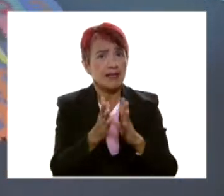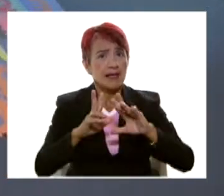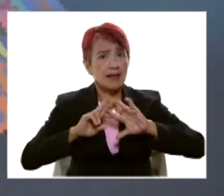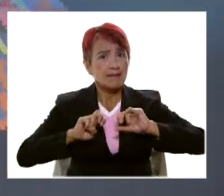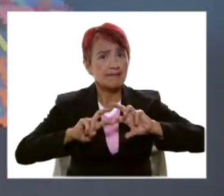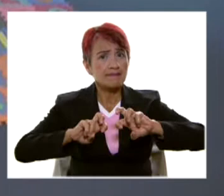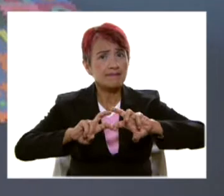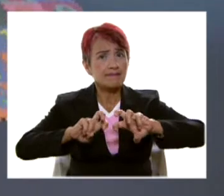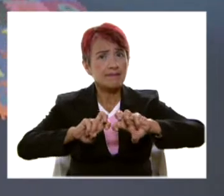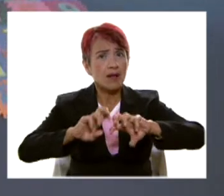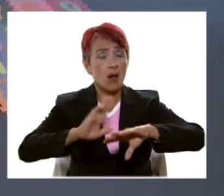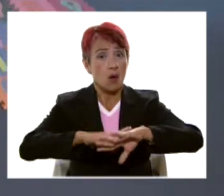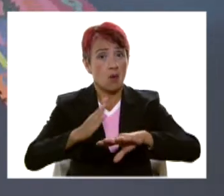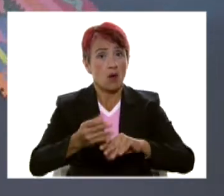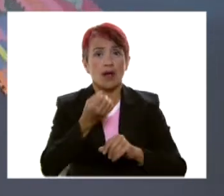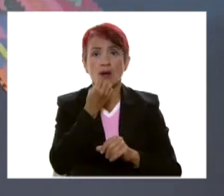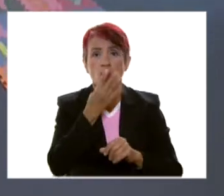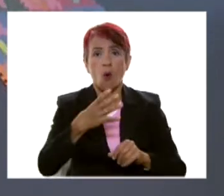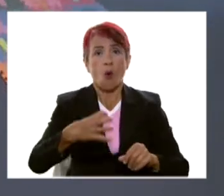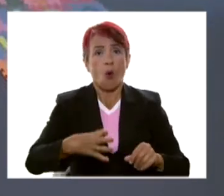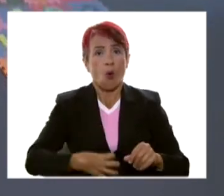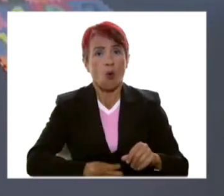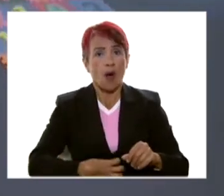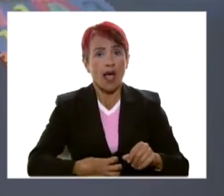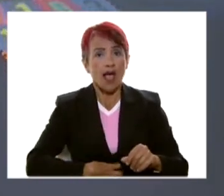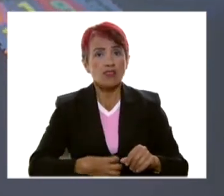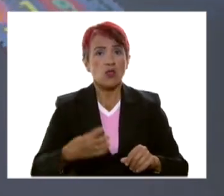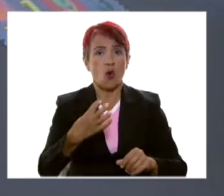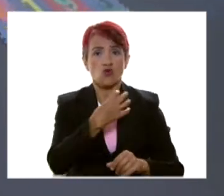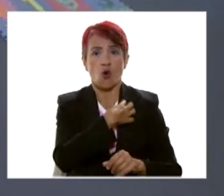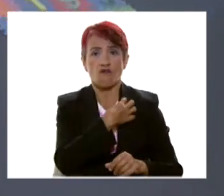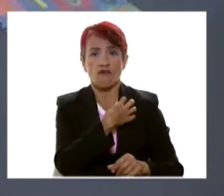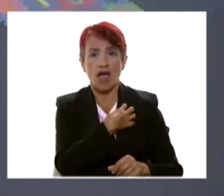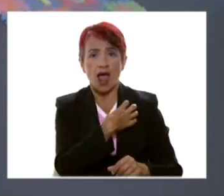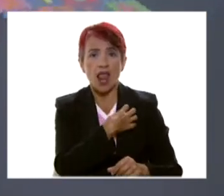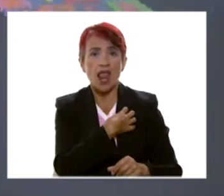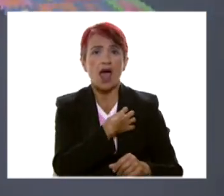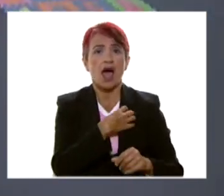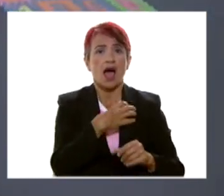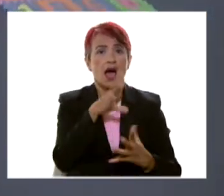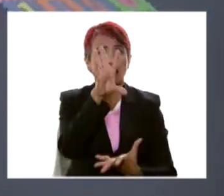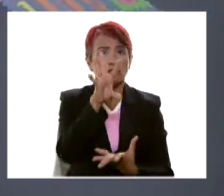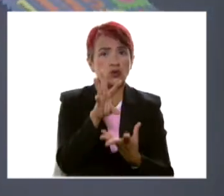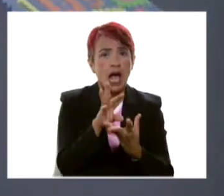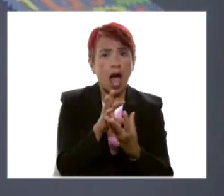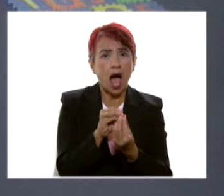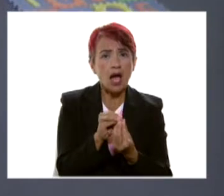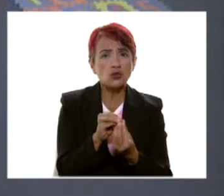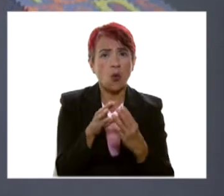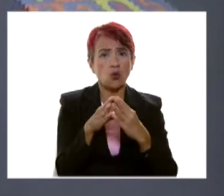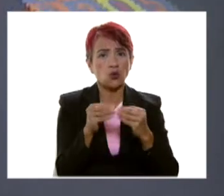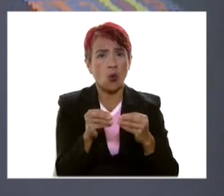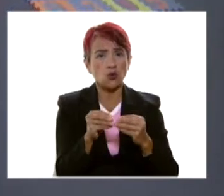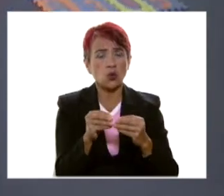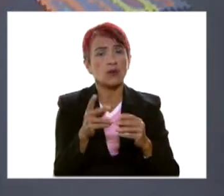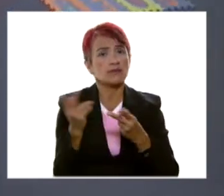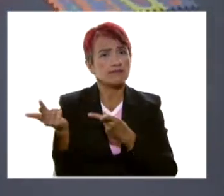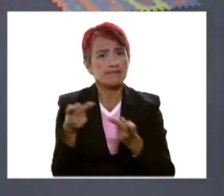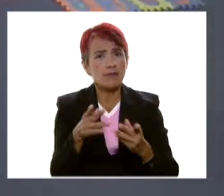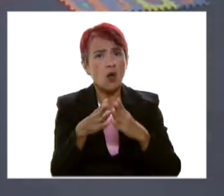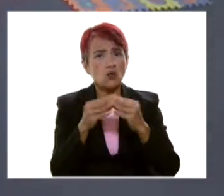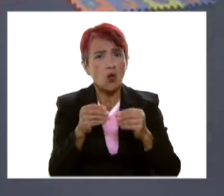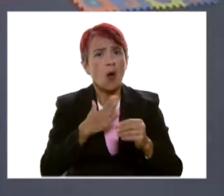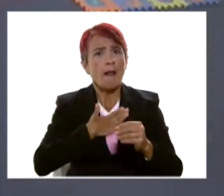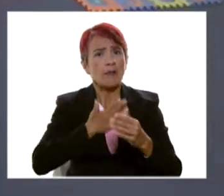investigando, porque nos dejó cuentos, novelas, ensayos, y en este día queremos invitarte a que